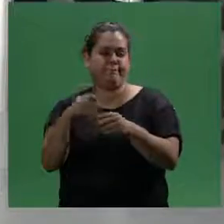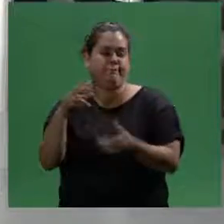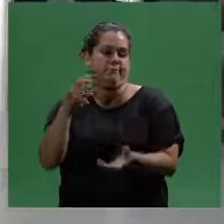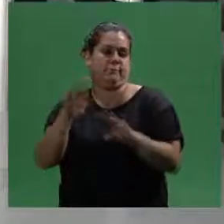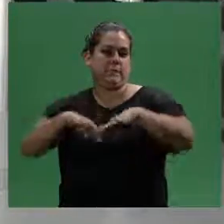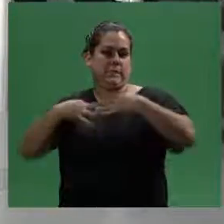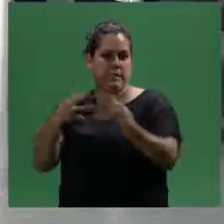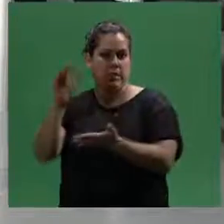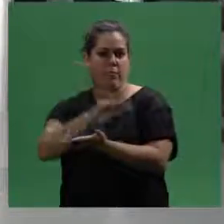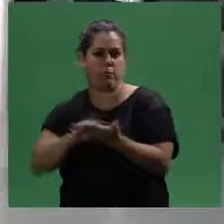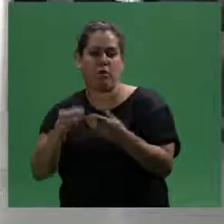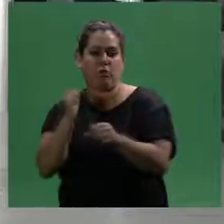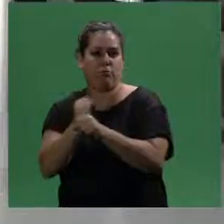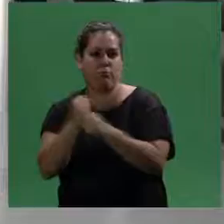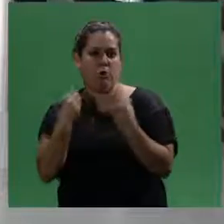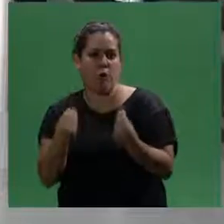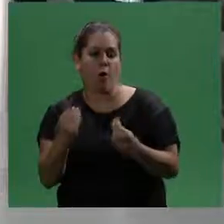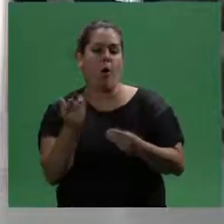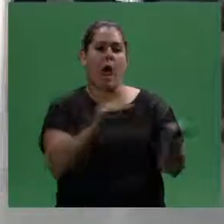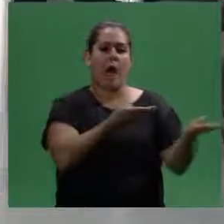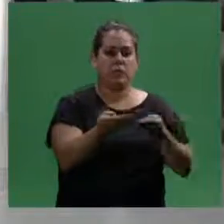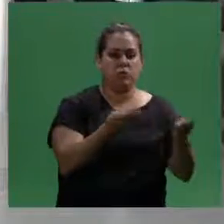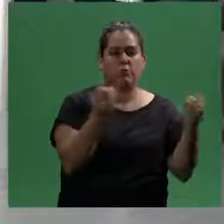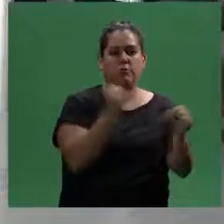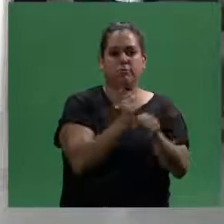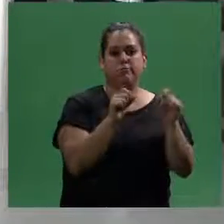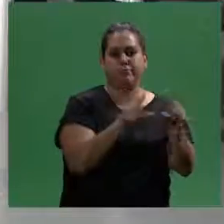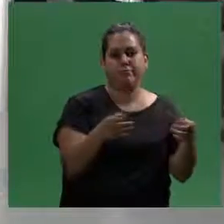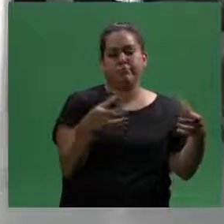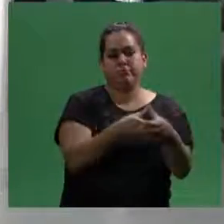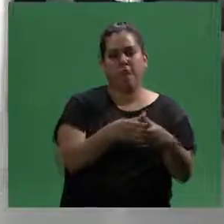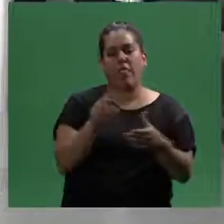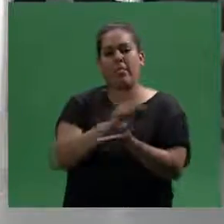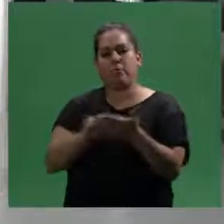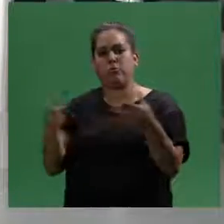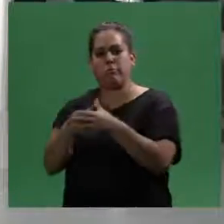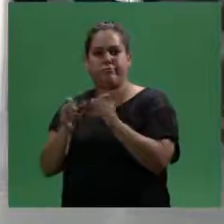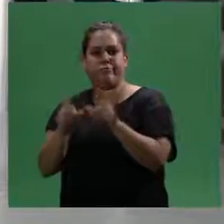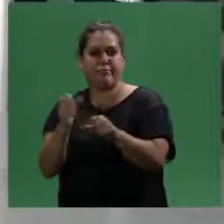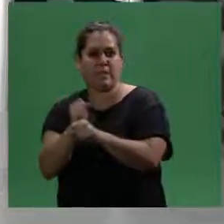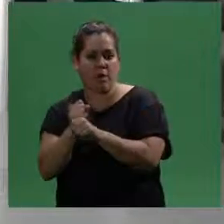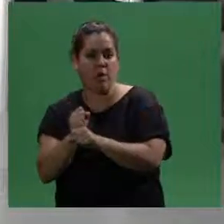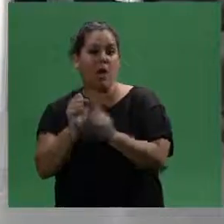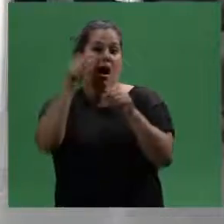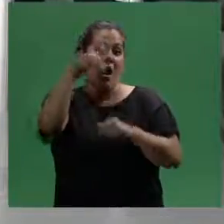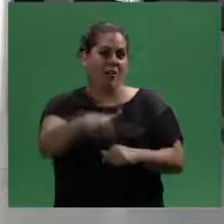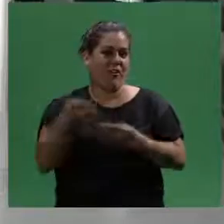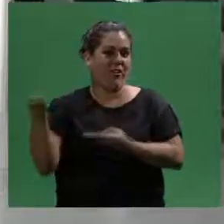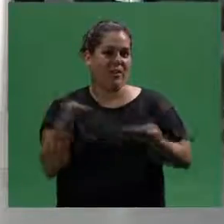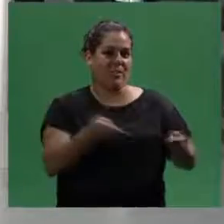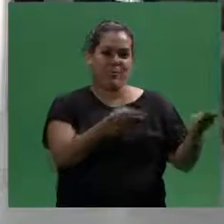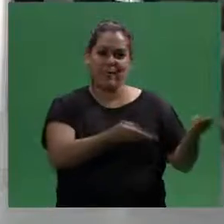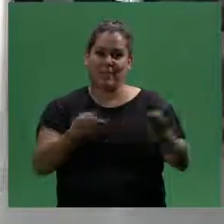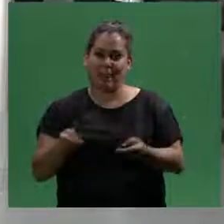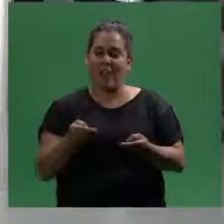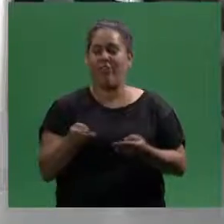de Diputados, cómo trabajan los asesores y los diputados por otro lado. Y para eso tenemos invitados que son, digamos, las cabezas